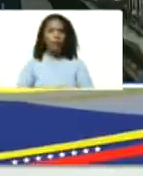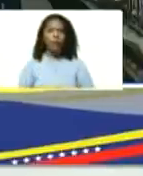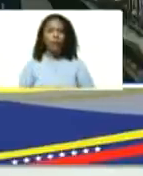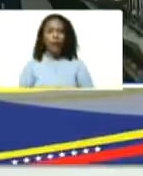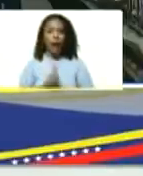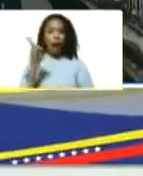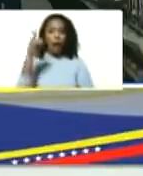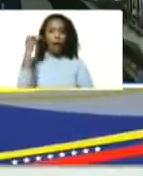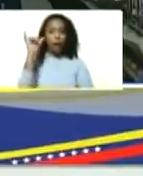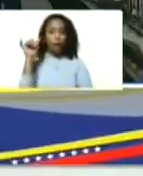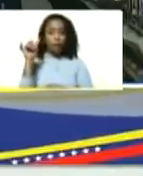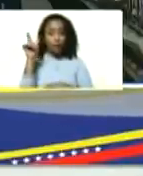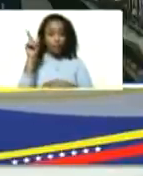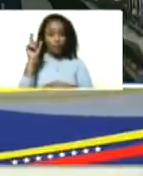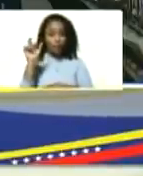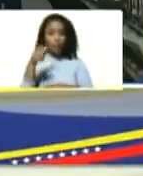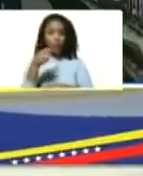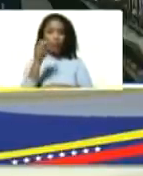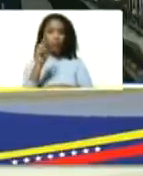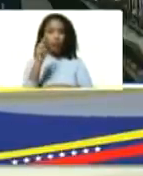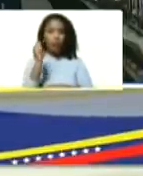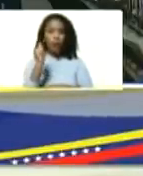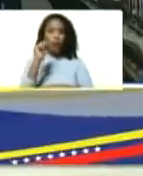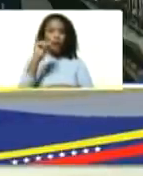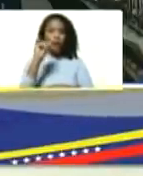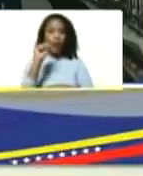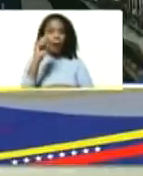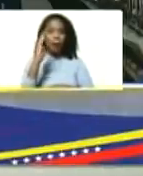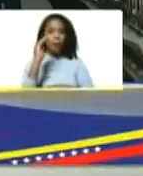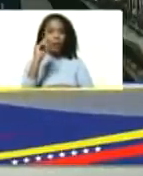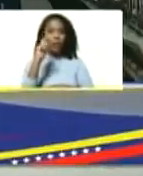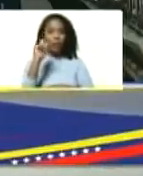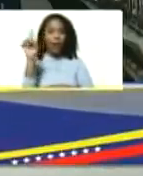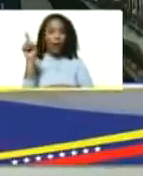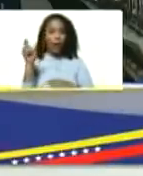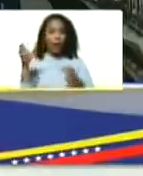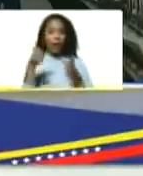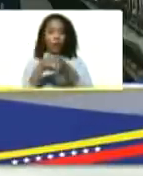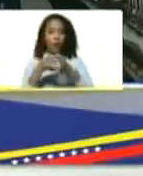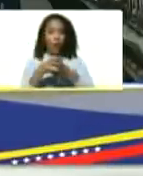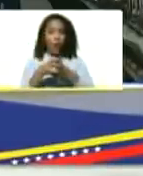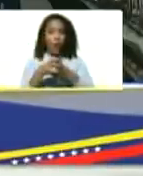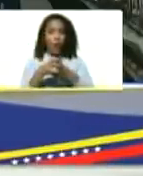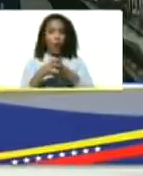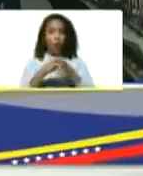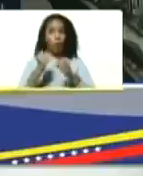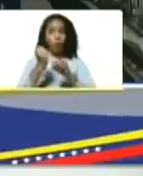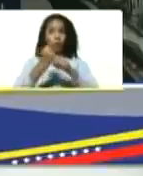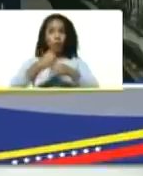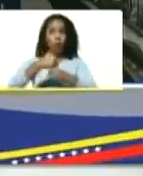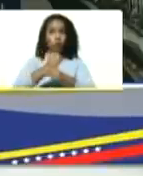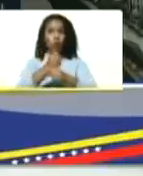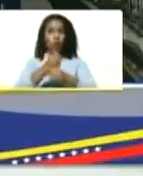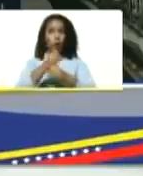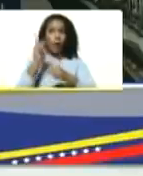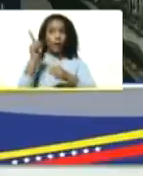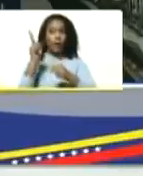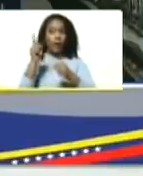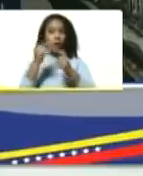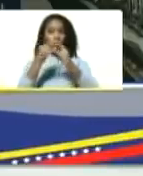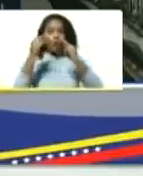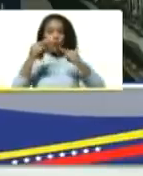ya está en el sector la guayabita en la granja avícola los molinos la granja avícola